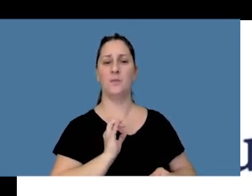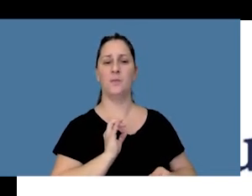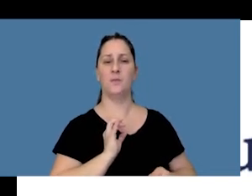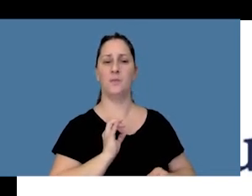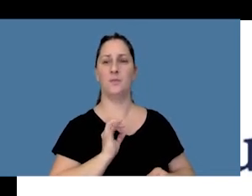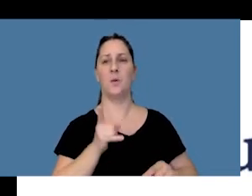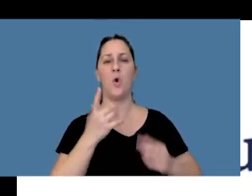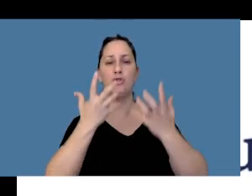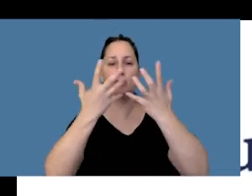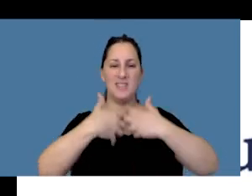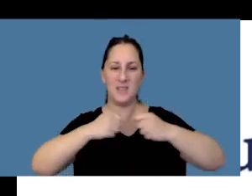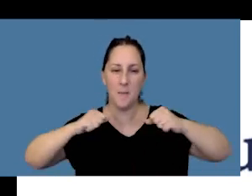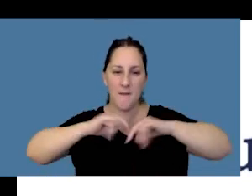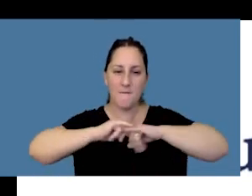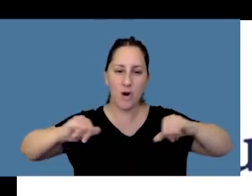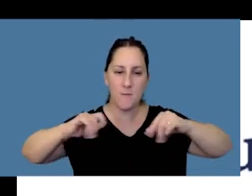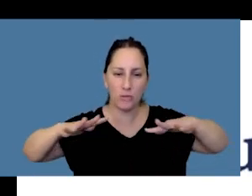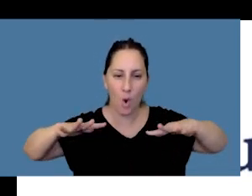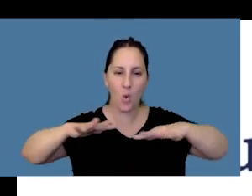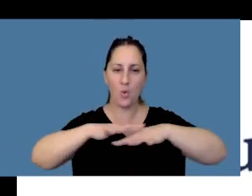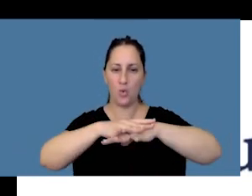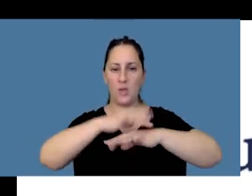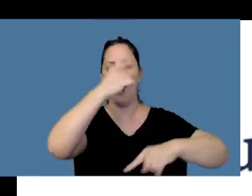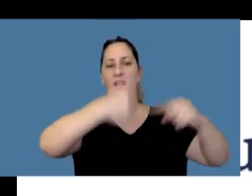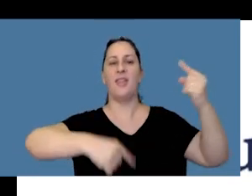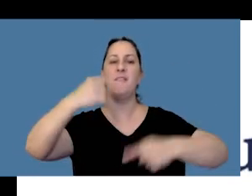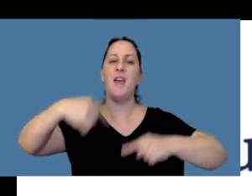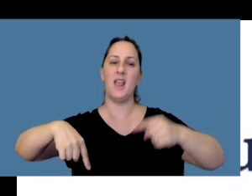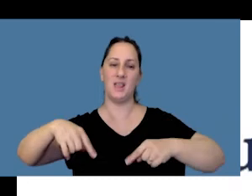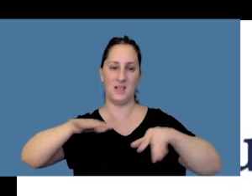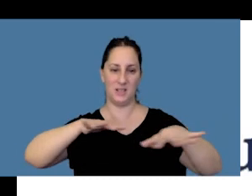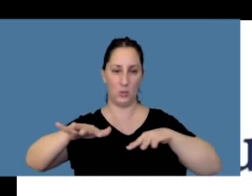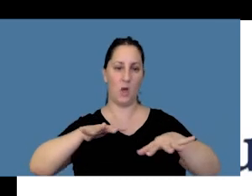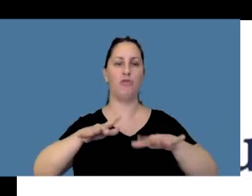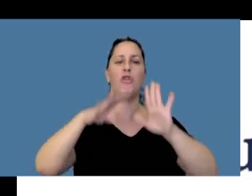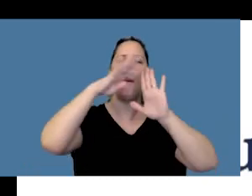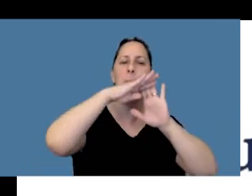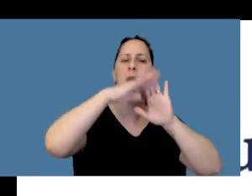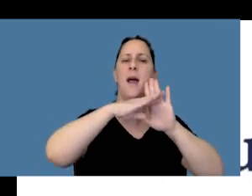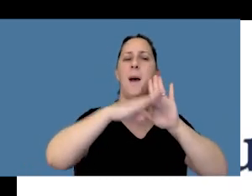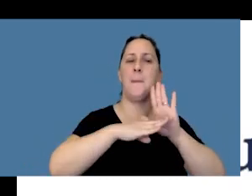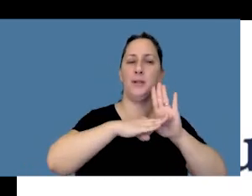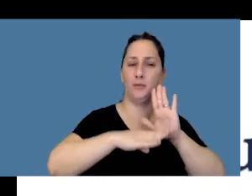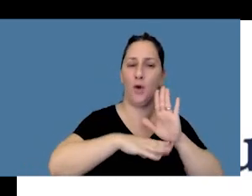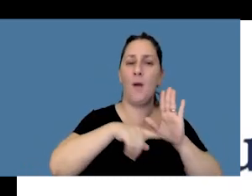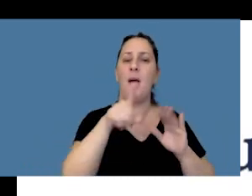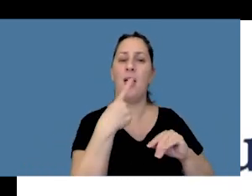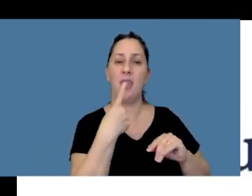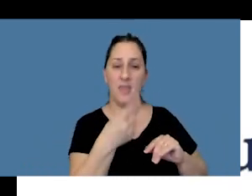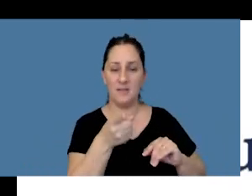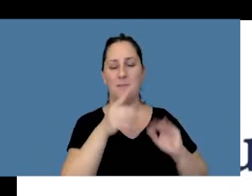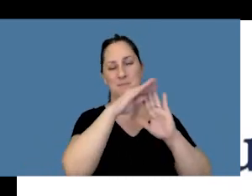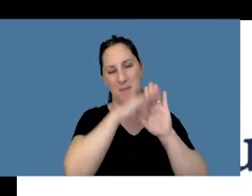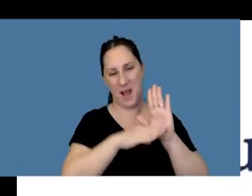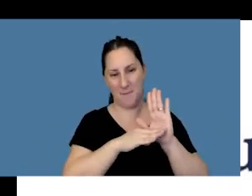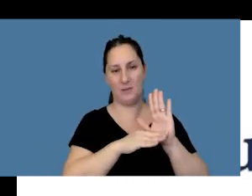cruces sistémicos, ¿no?, donde se conjugan las distintas variantes, los parámetros para determinar, digamos, más allá de los parámetros